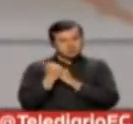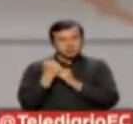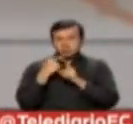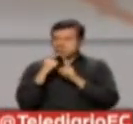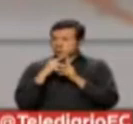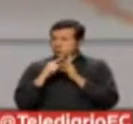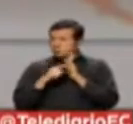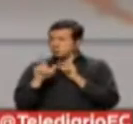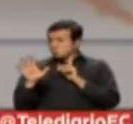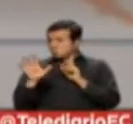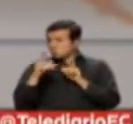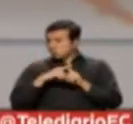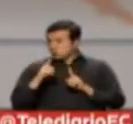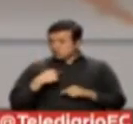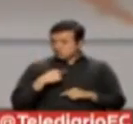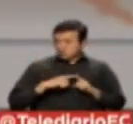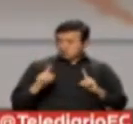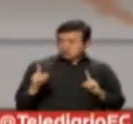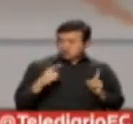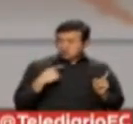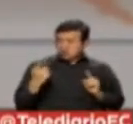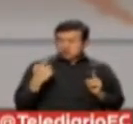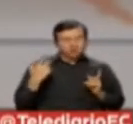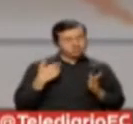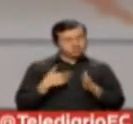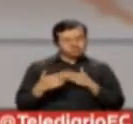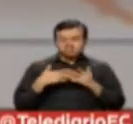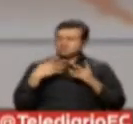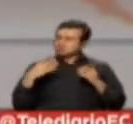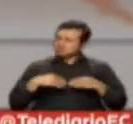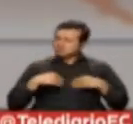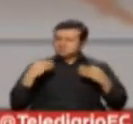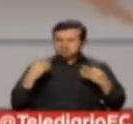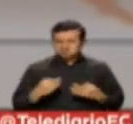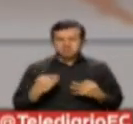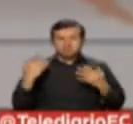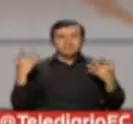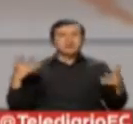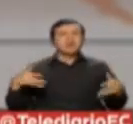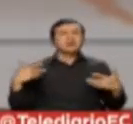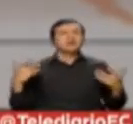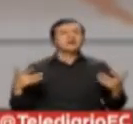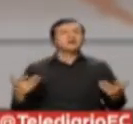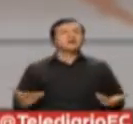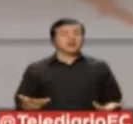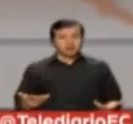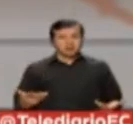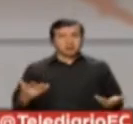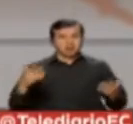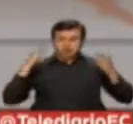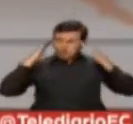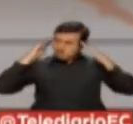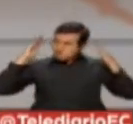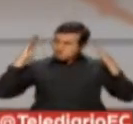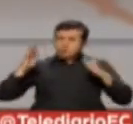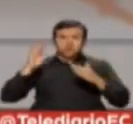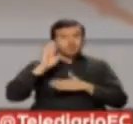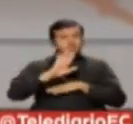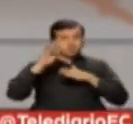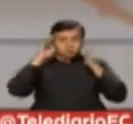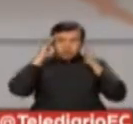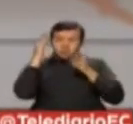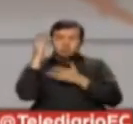diferencias entonces cuando nos llegan las diferencias los recibimos y lo que tenemos que hacer es escuchar esas diferencias